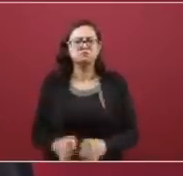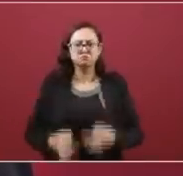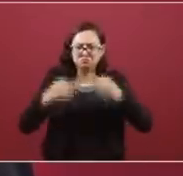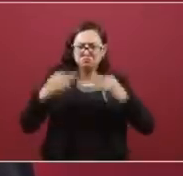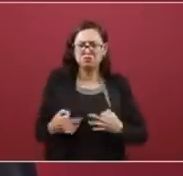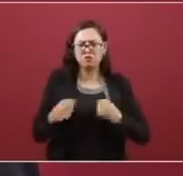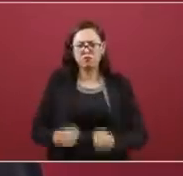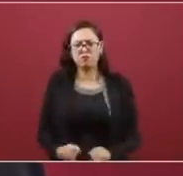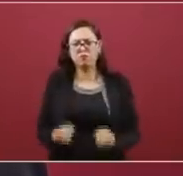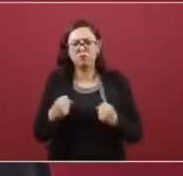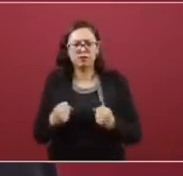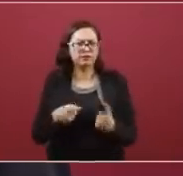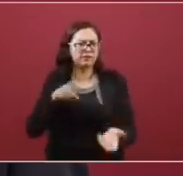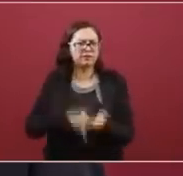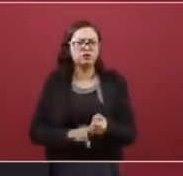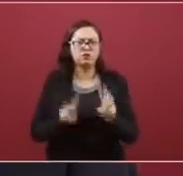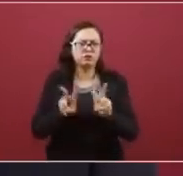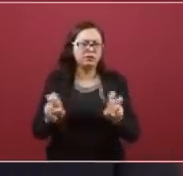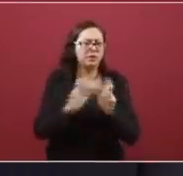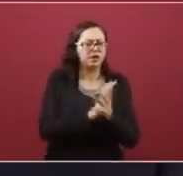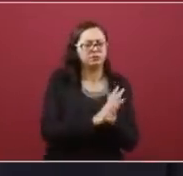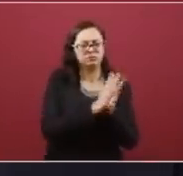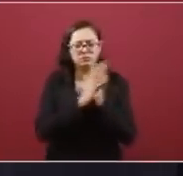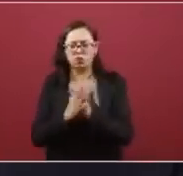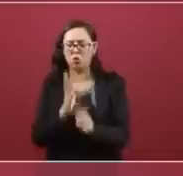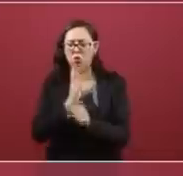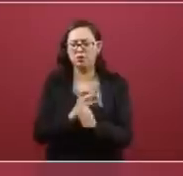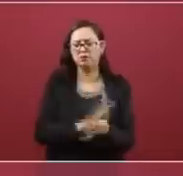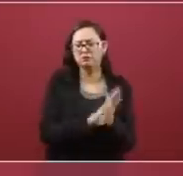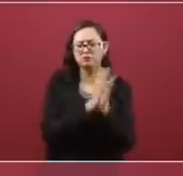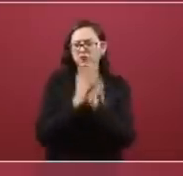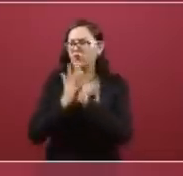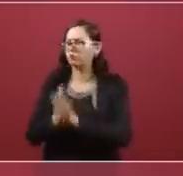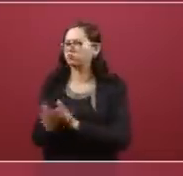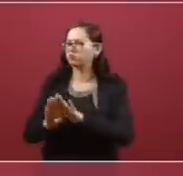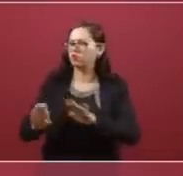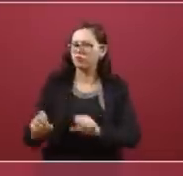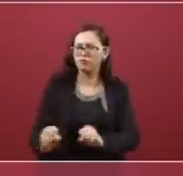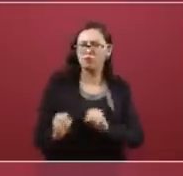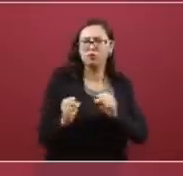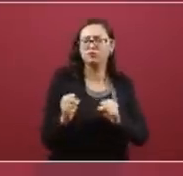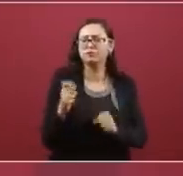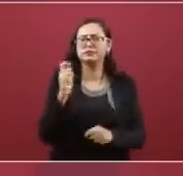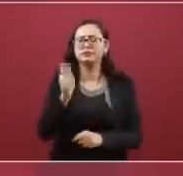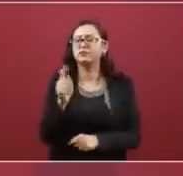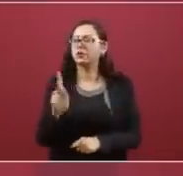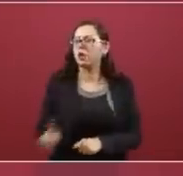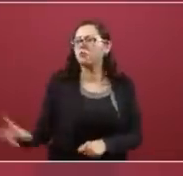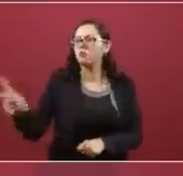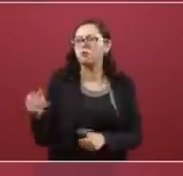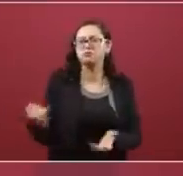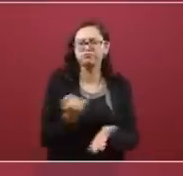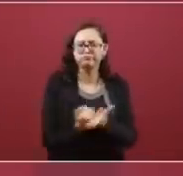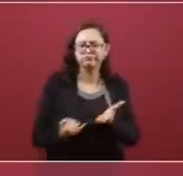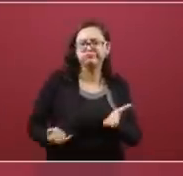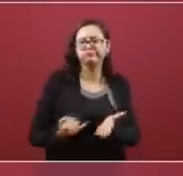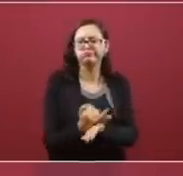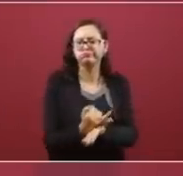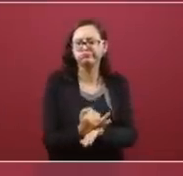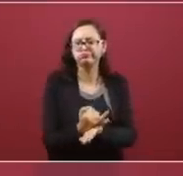transformación. Y cuando hay democracia es el pueblo el que decide.